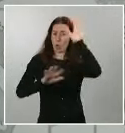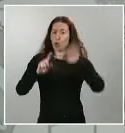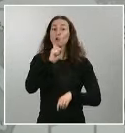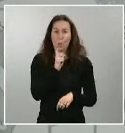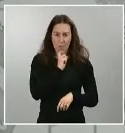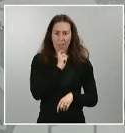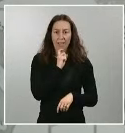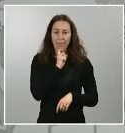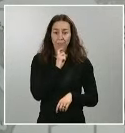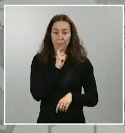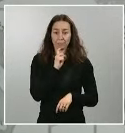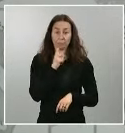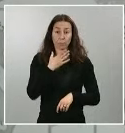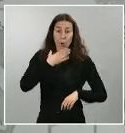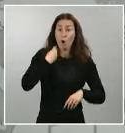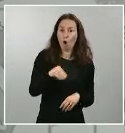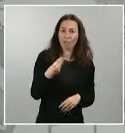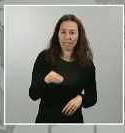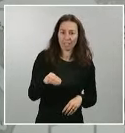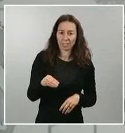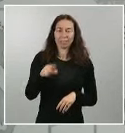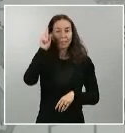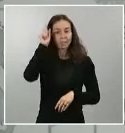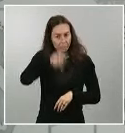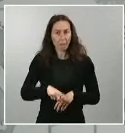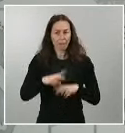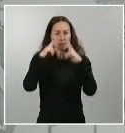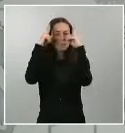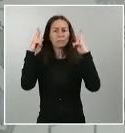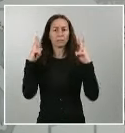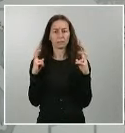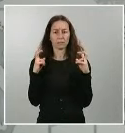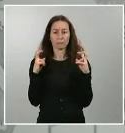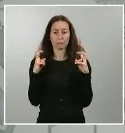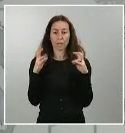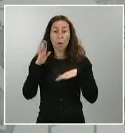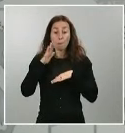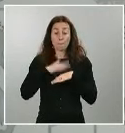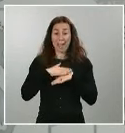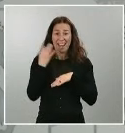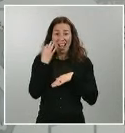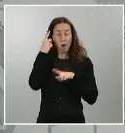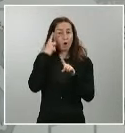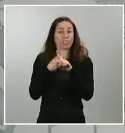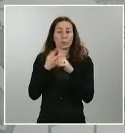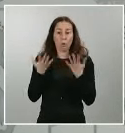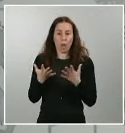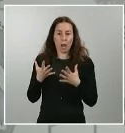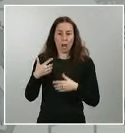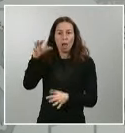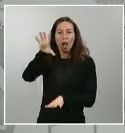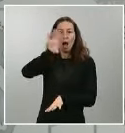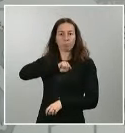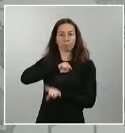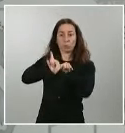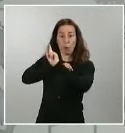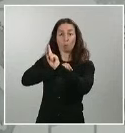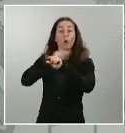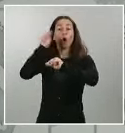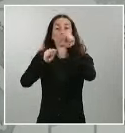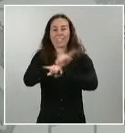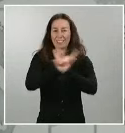haciendo nuestros jóvenes también, que se aíslan para protegerse, pero sobre todo para proteger a sus seres queridos mayores. Están cumpliendo con su misión, y de qué